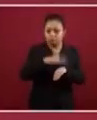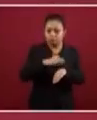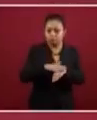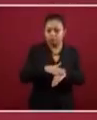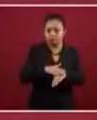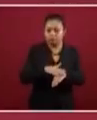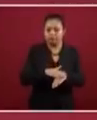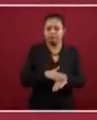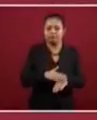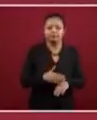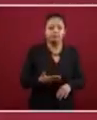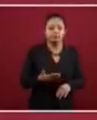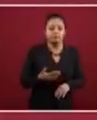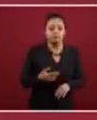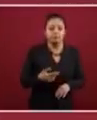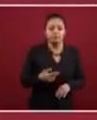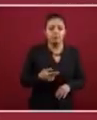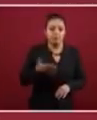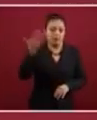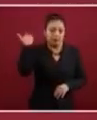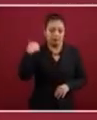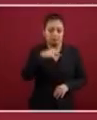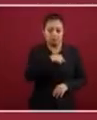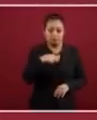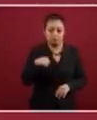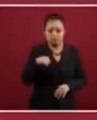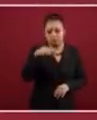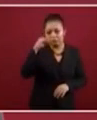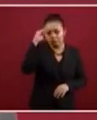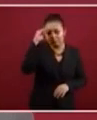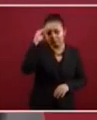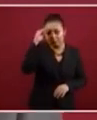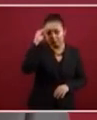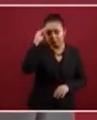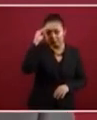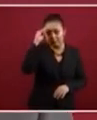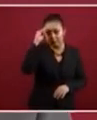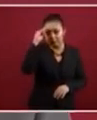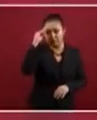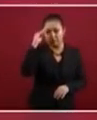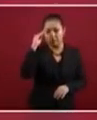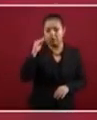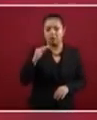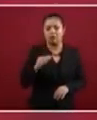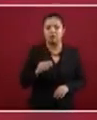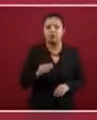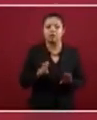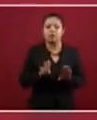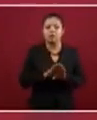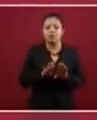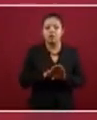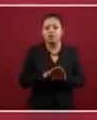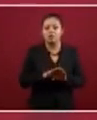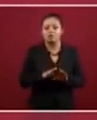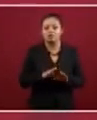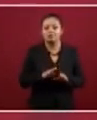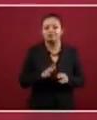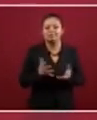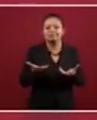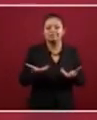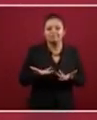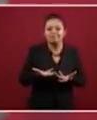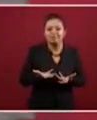1945-1964 podrían ya recoger sus apoyos económicos en las sucursales del Banco de Ahorro Nacional y Servicios Financieros, el Bansefi. Así se